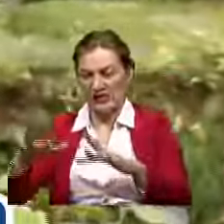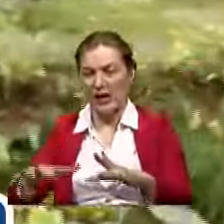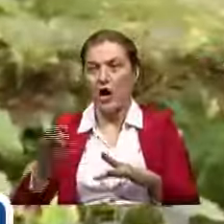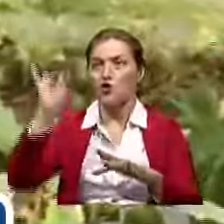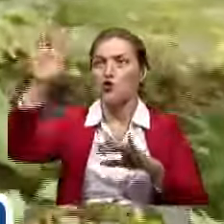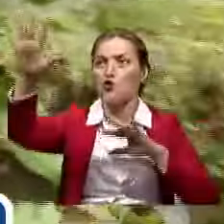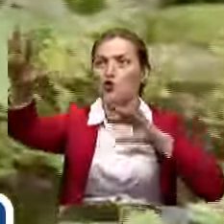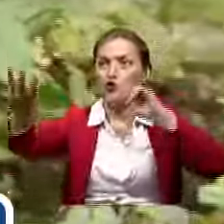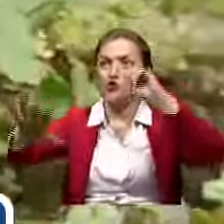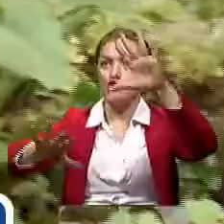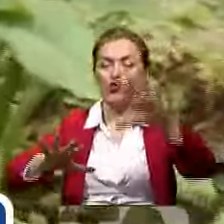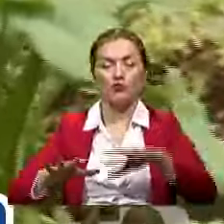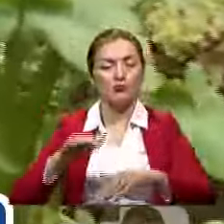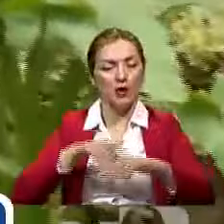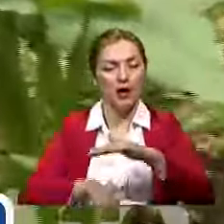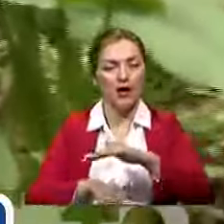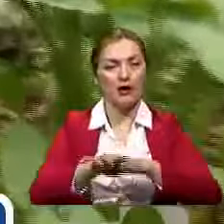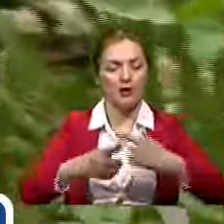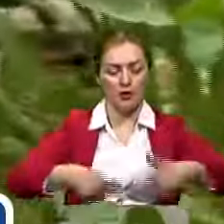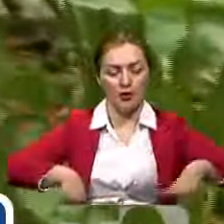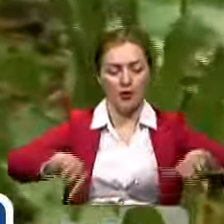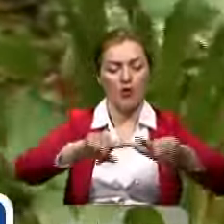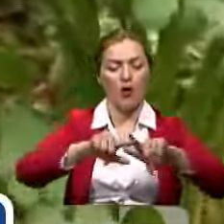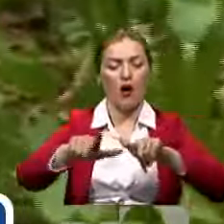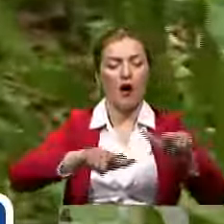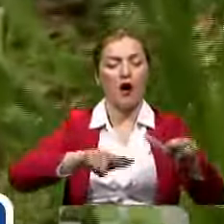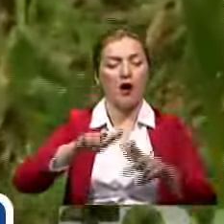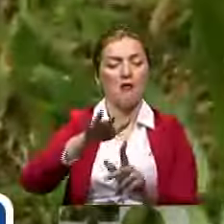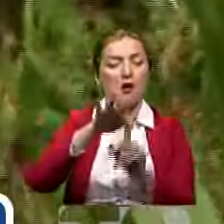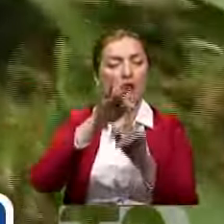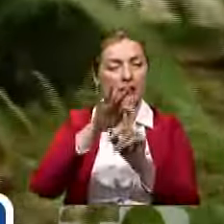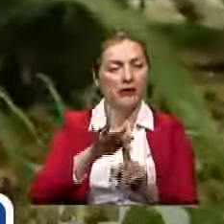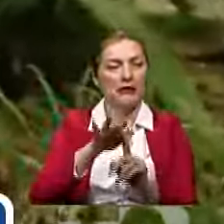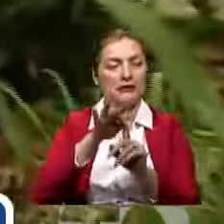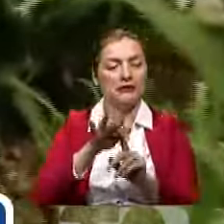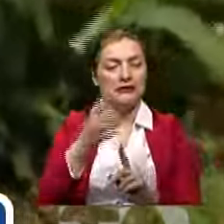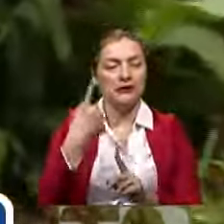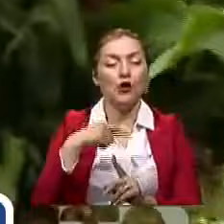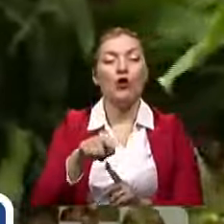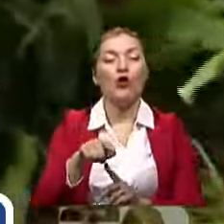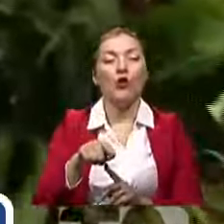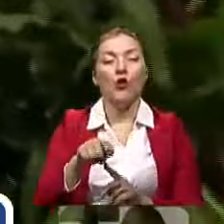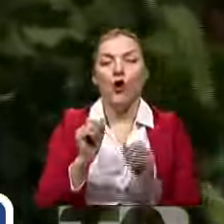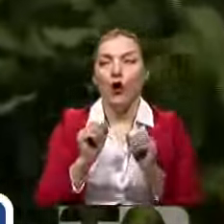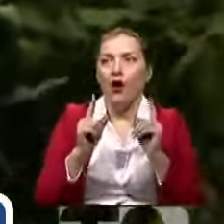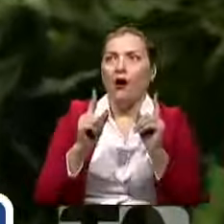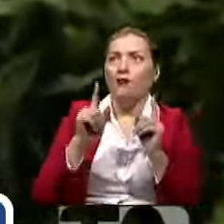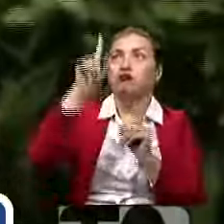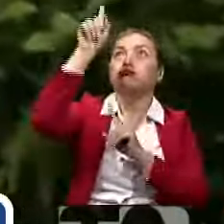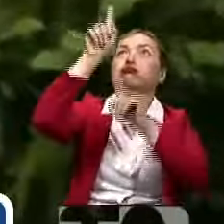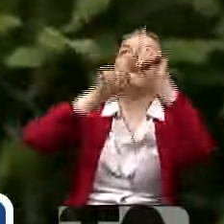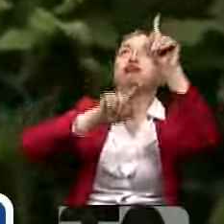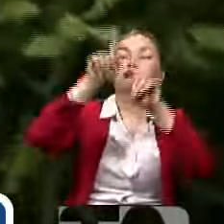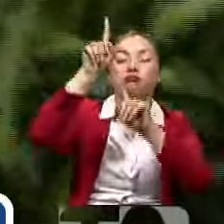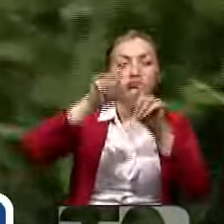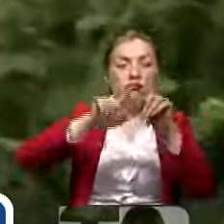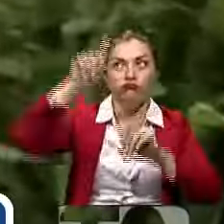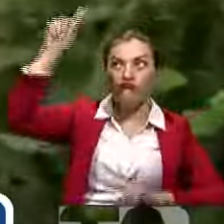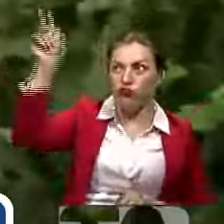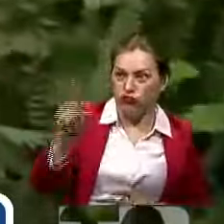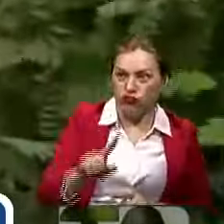Van a entrar en nuestra rotonda, que es un lugar muy especial dentro del Jardín Botánico, donde van a ver básicamente un espectáculo de estrellas y de rayos.